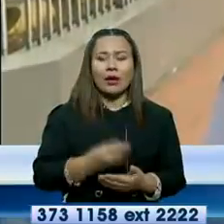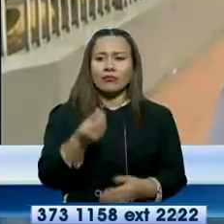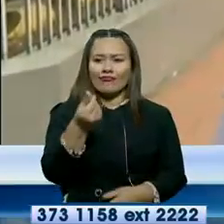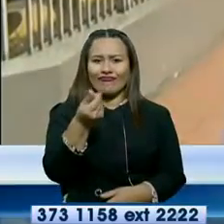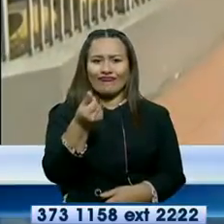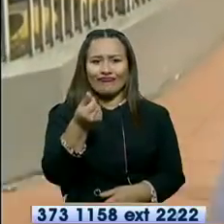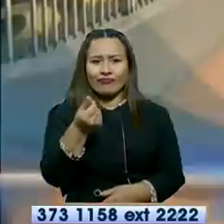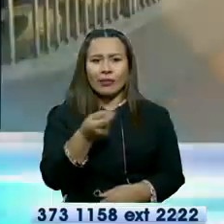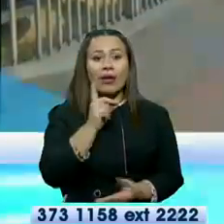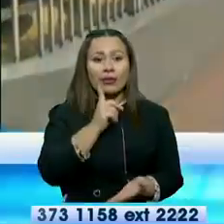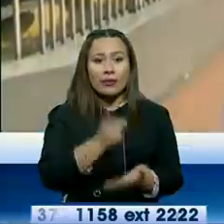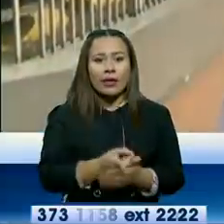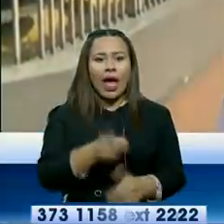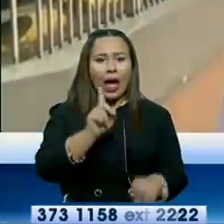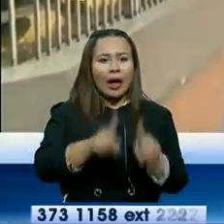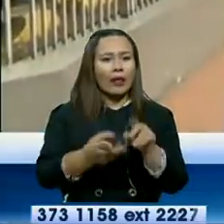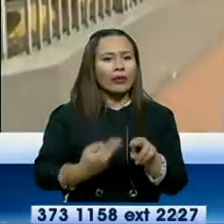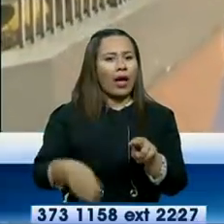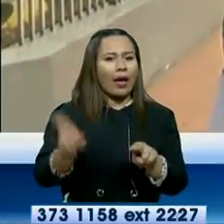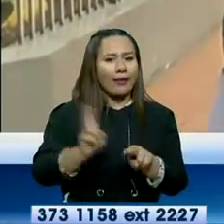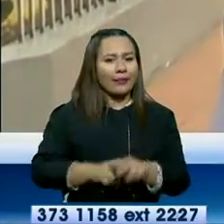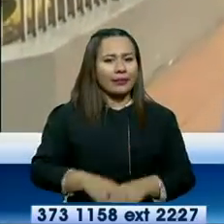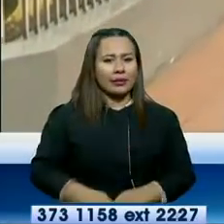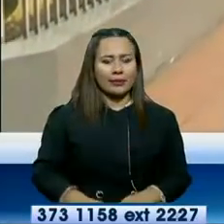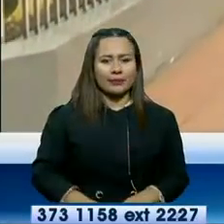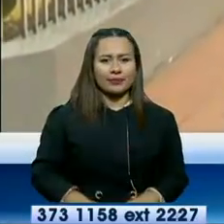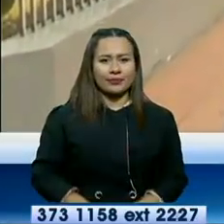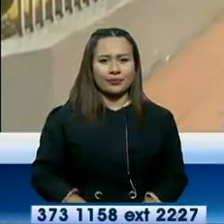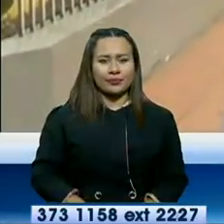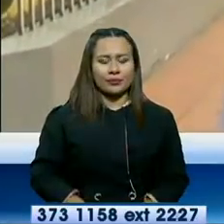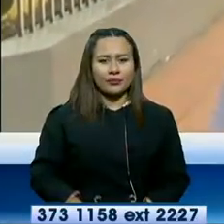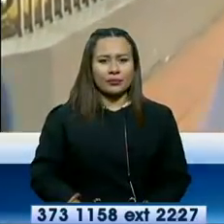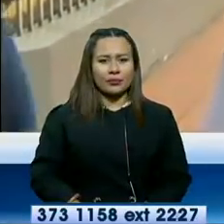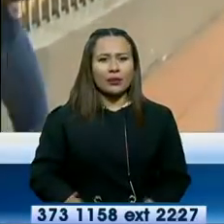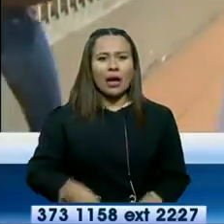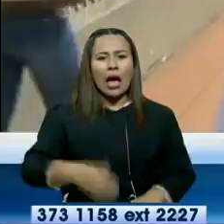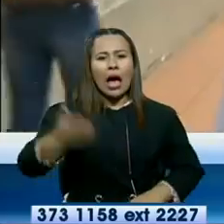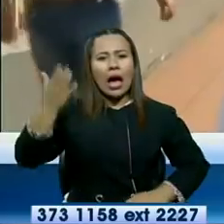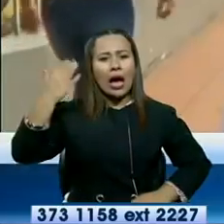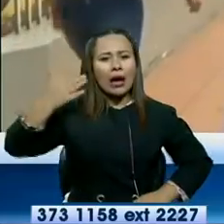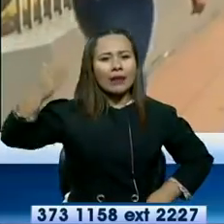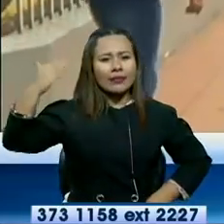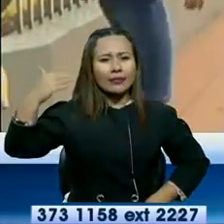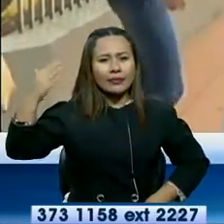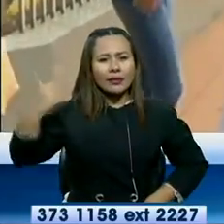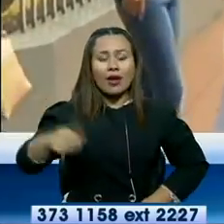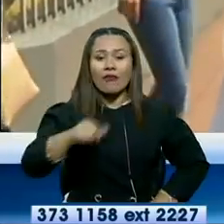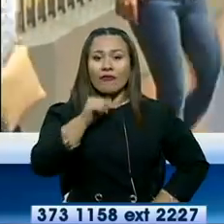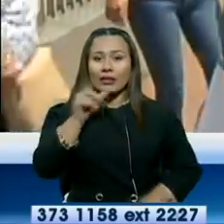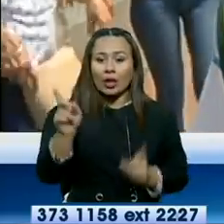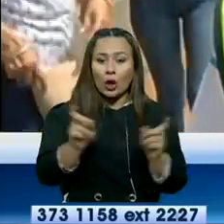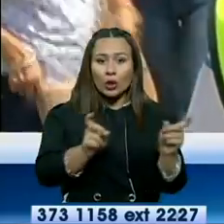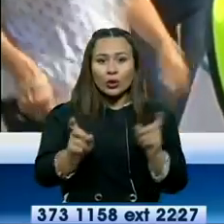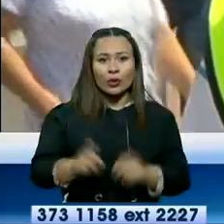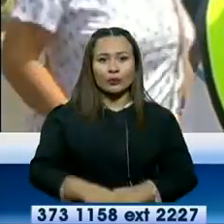momento las tarifas de taxi están desde hace tiempo atrás, no han sido revisadas. Se va a hacer un estudio